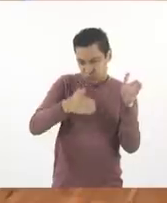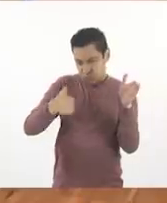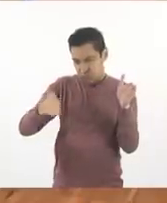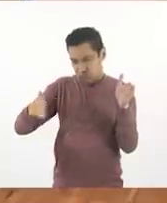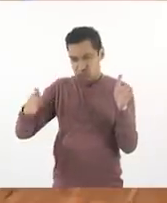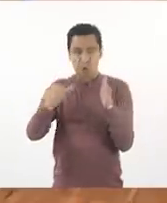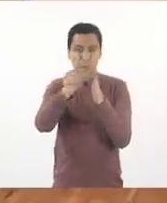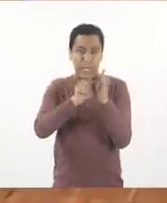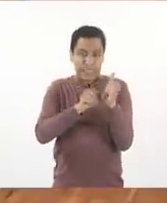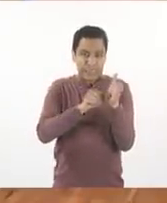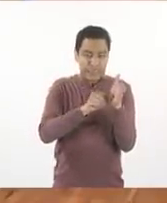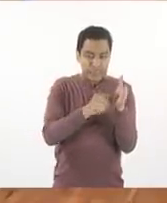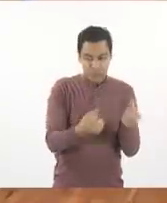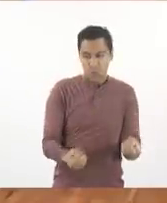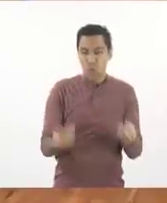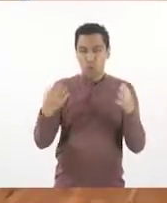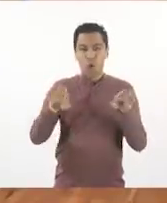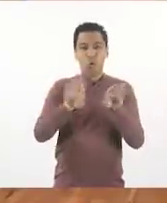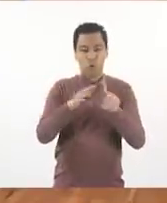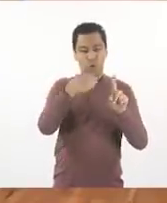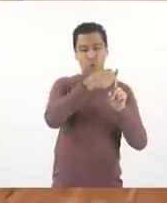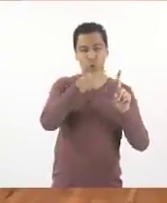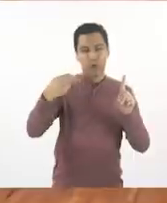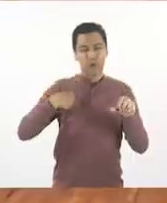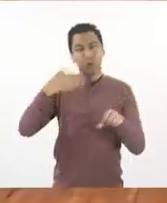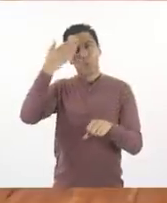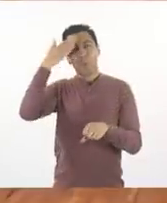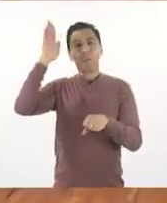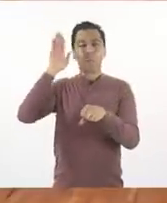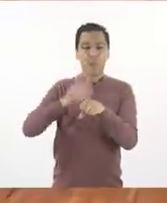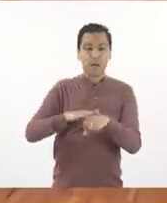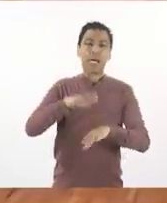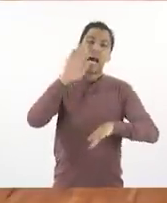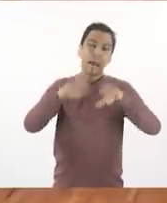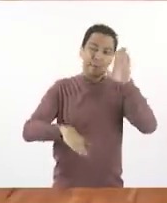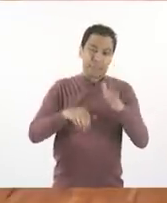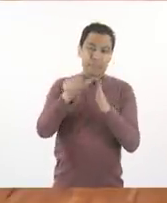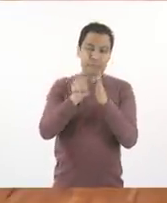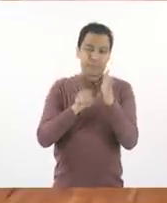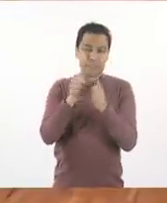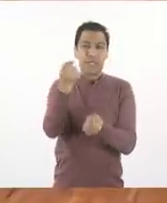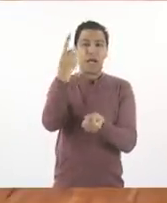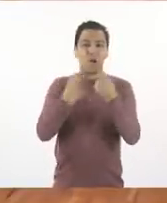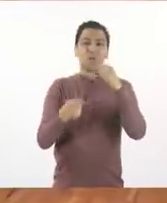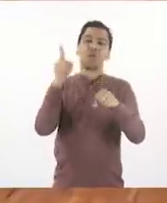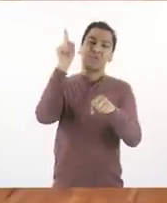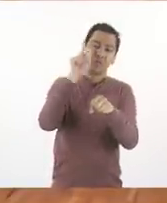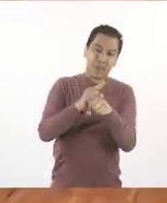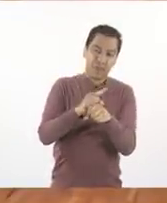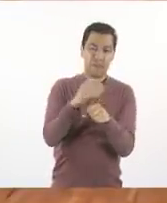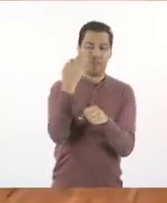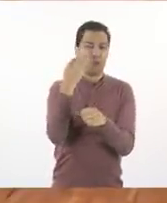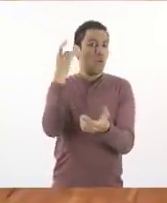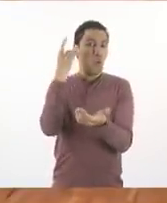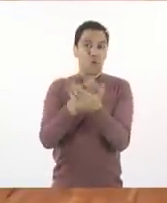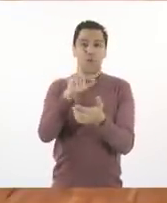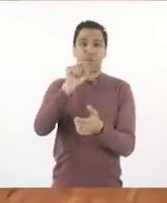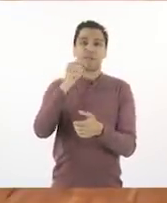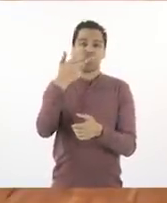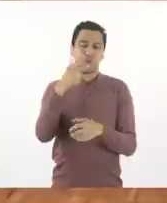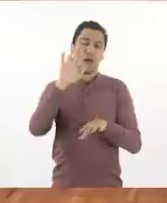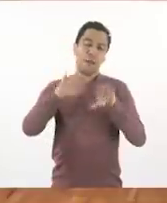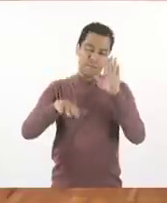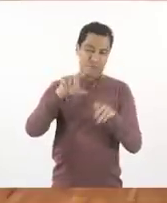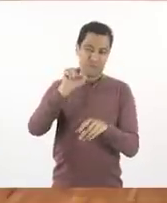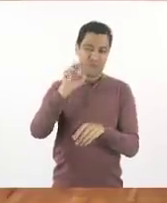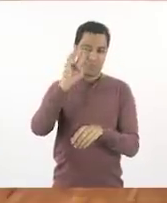hay es. Hay meses que tienen 30 días, hay meses que tienen 31 días. Solamente febrero tiene 28 días o tiene